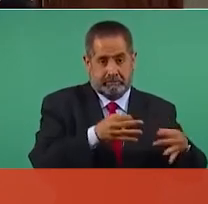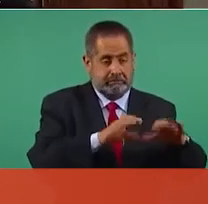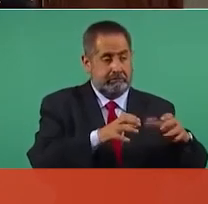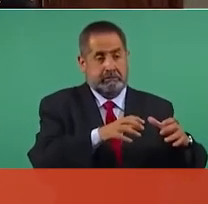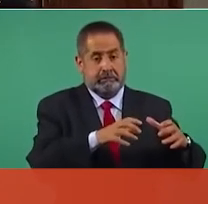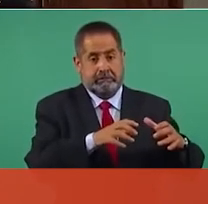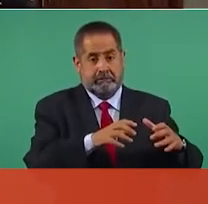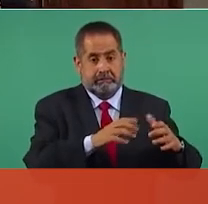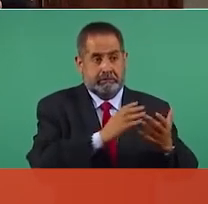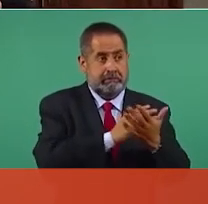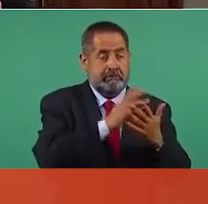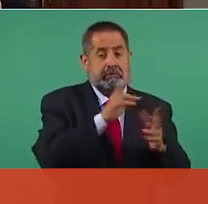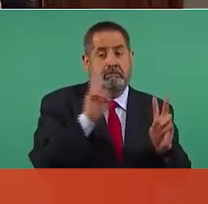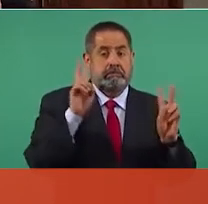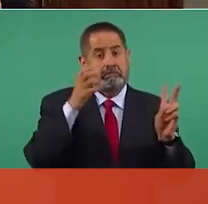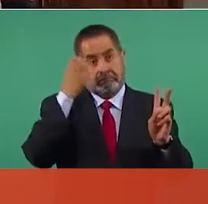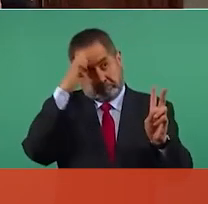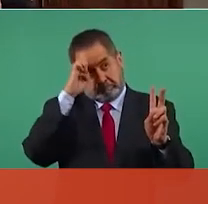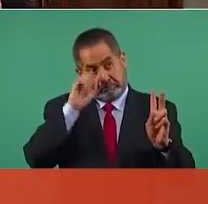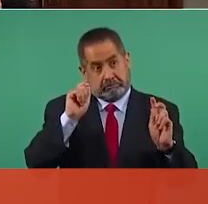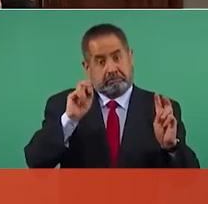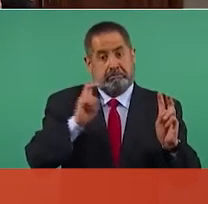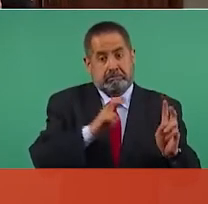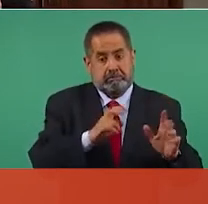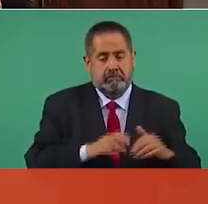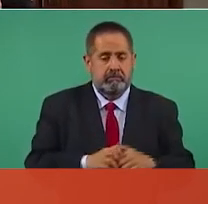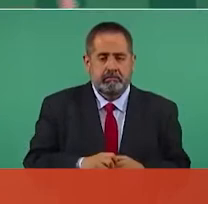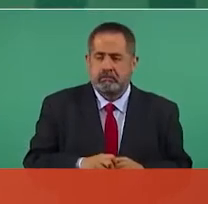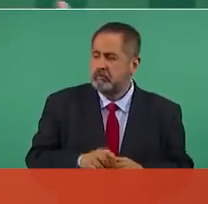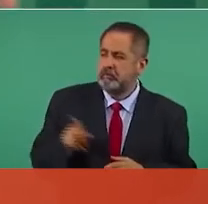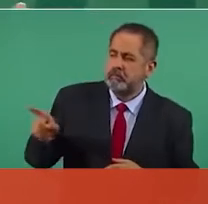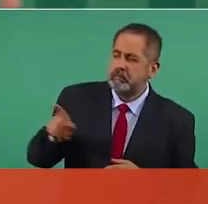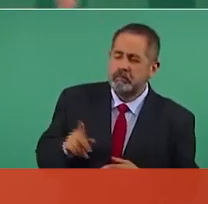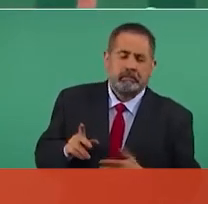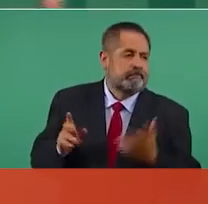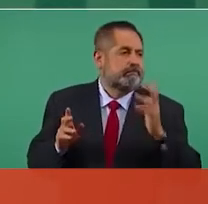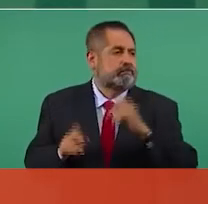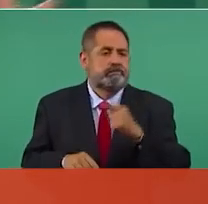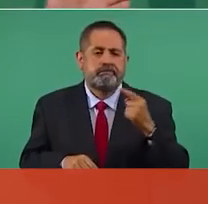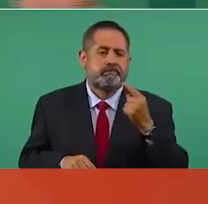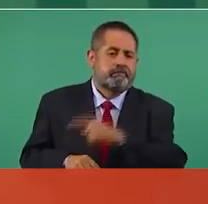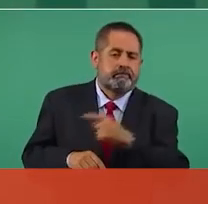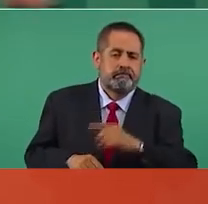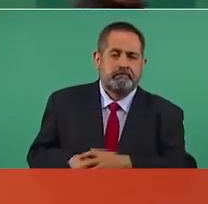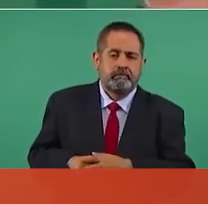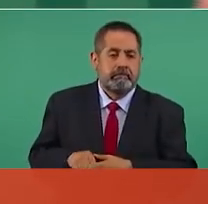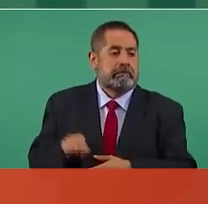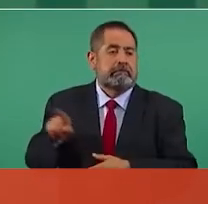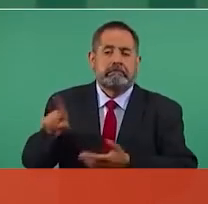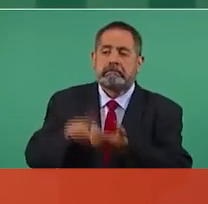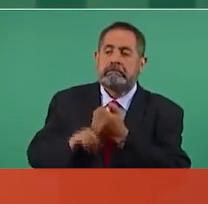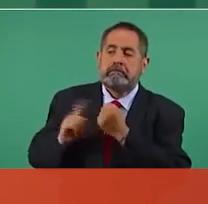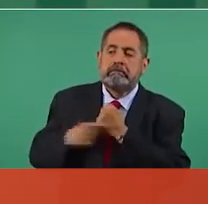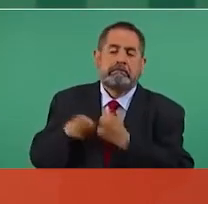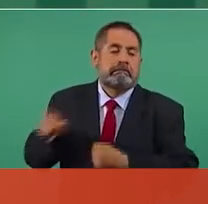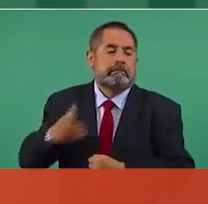los expertos van a decir que yo estoy queriendo